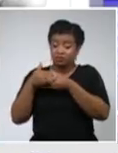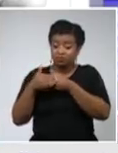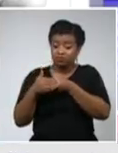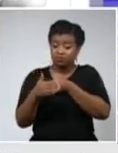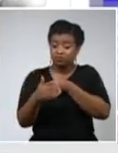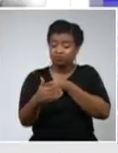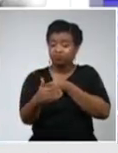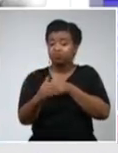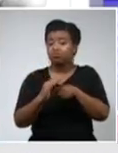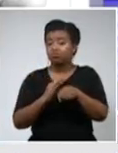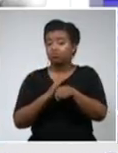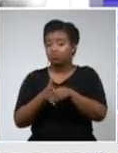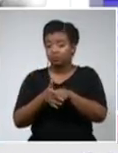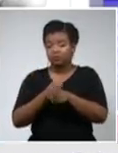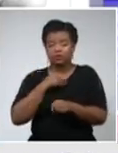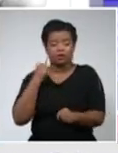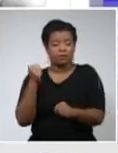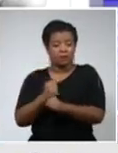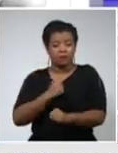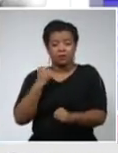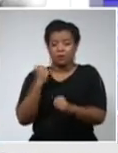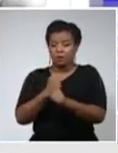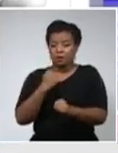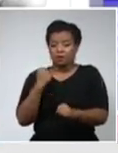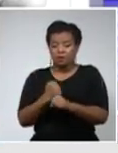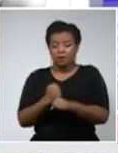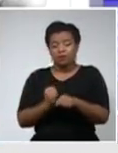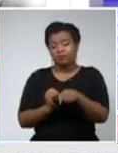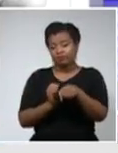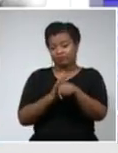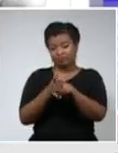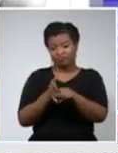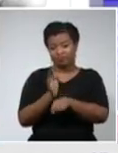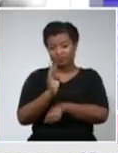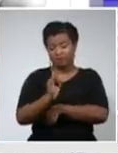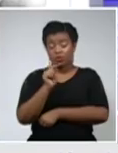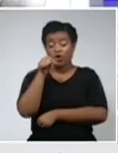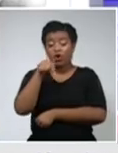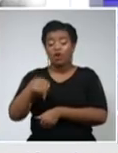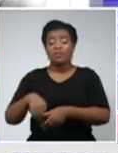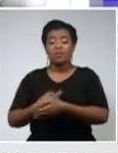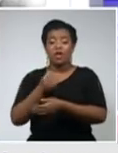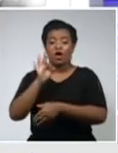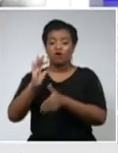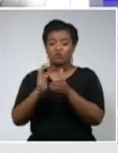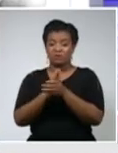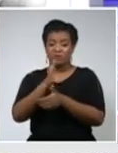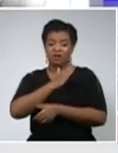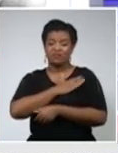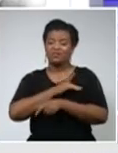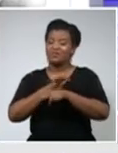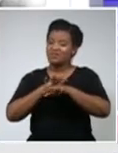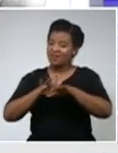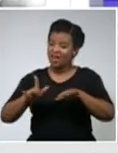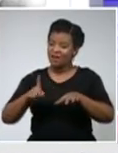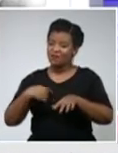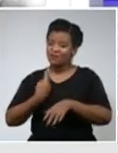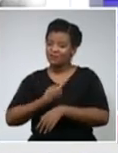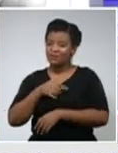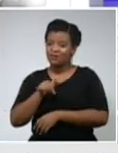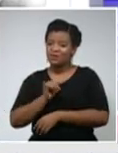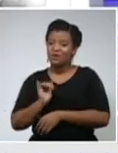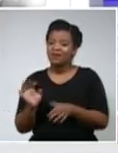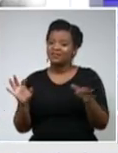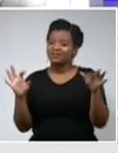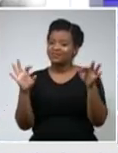cuerpo de guardia y la zona roja de la COVID-19. Y como hoy es 8 de marzo, por supuesto que buscamos también el impacto